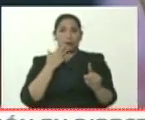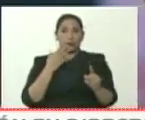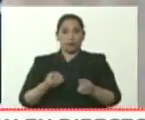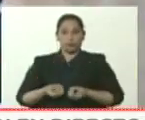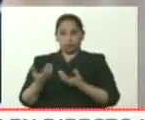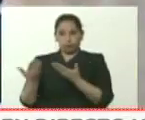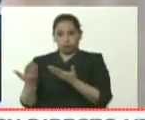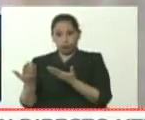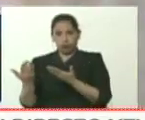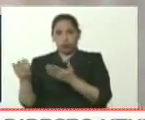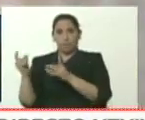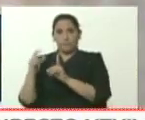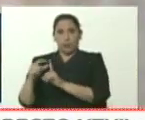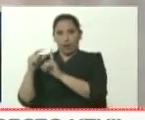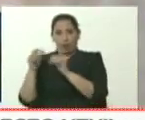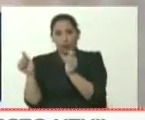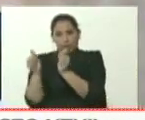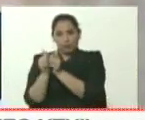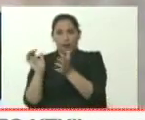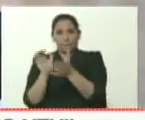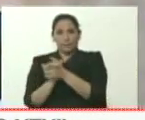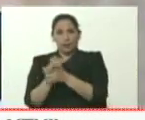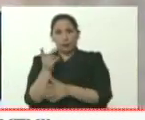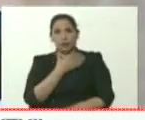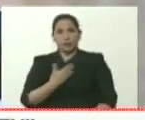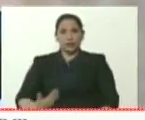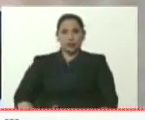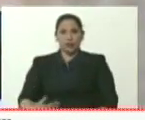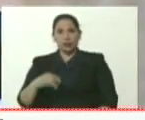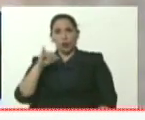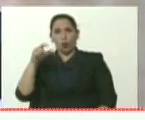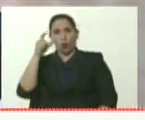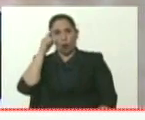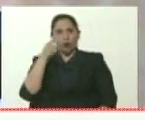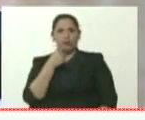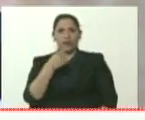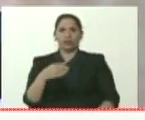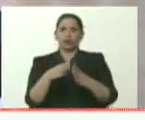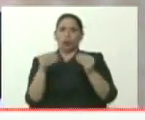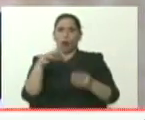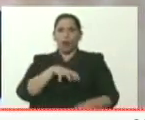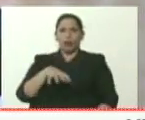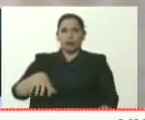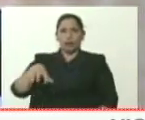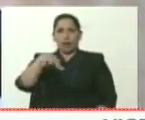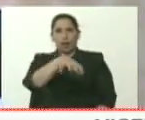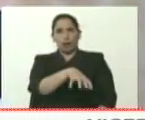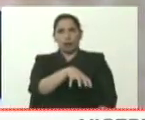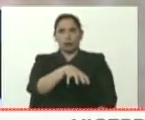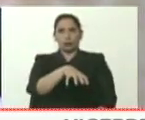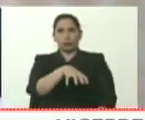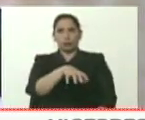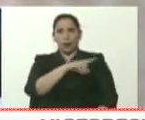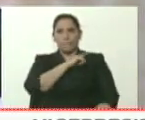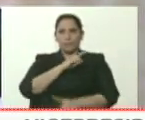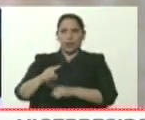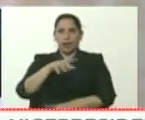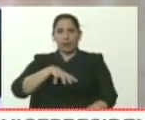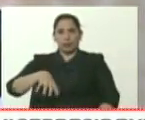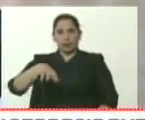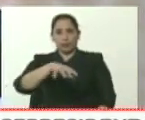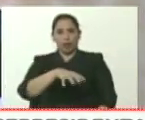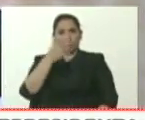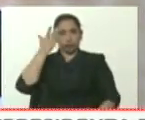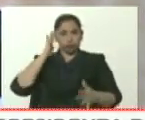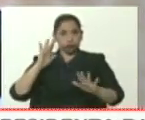palabra al compañero vicepresidente Jorge Rodríguez, dice que todos los estados, obliga a los estados a que